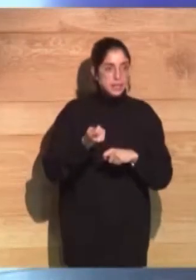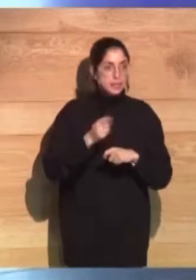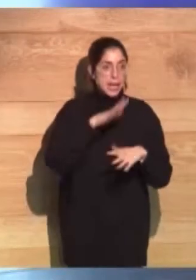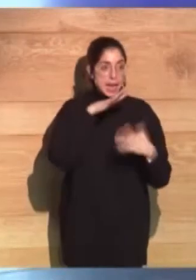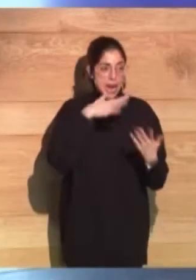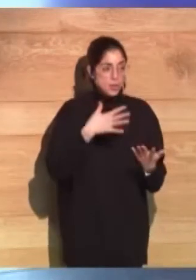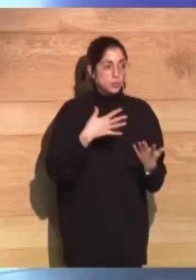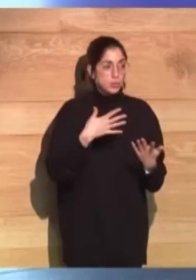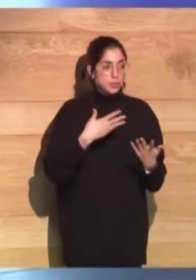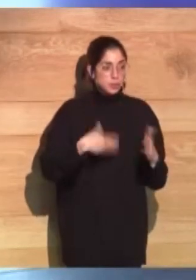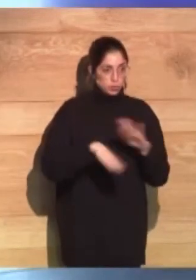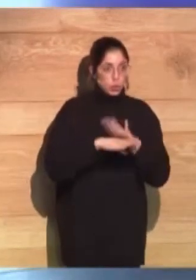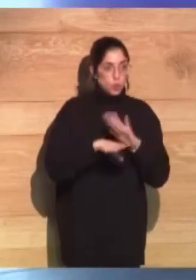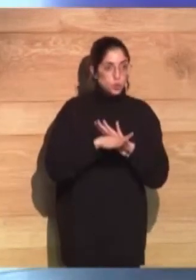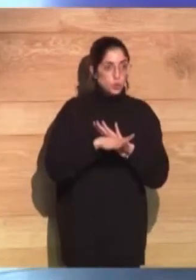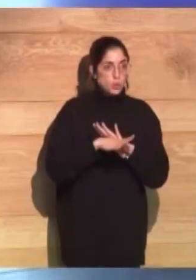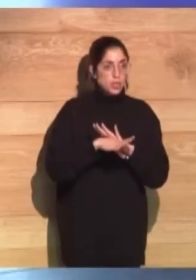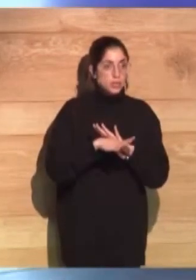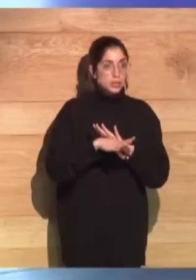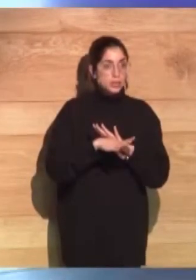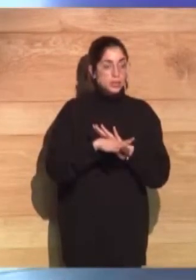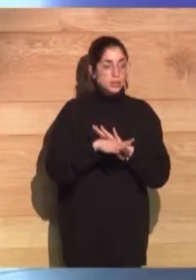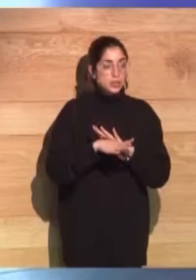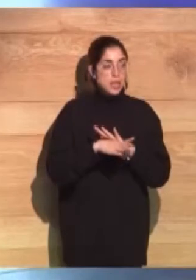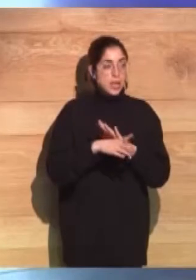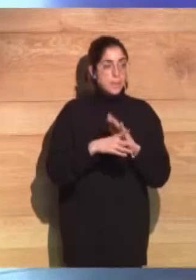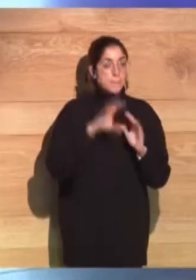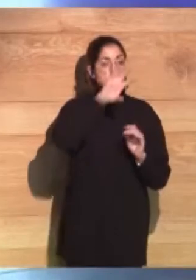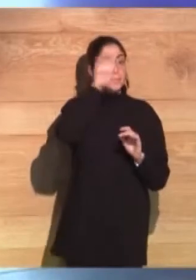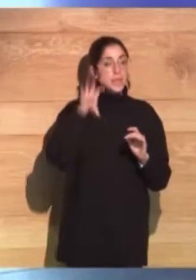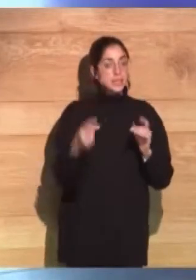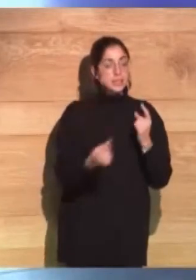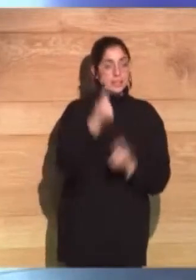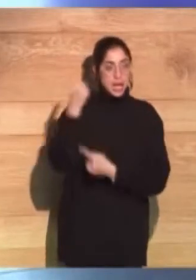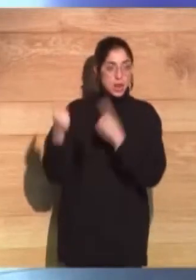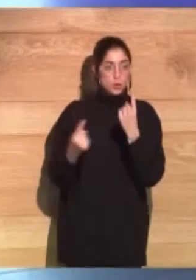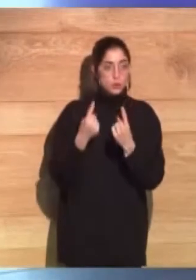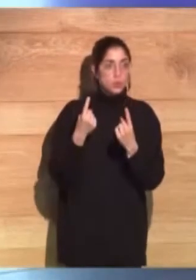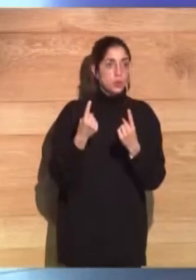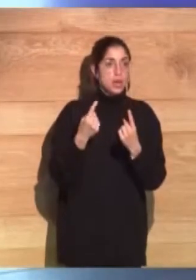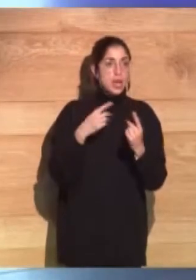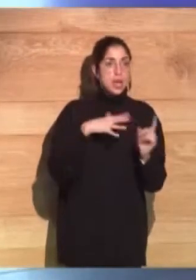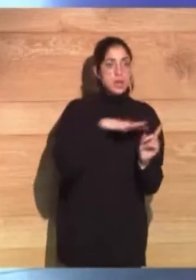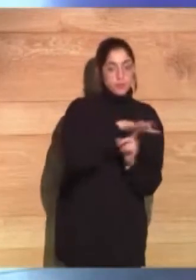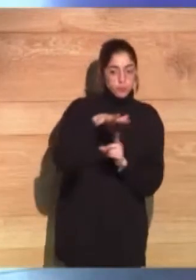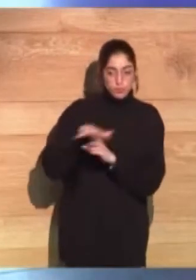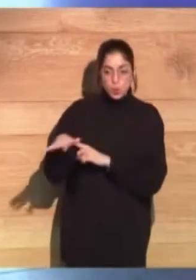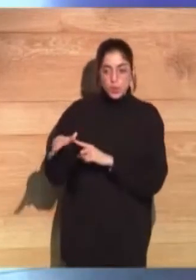perviven en cierta medida. Algunos países tienen las influencias del Reino Unido, otros de Estados